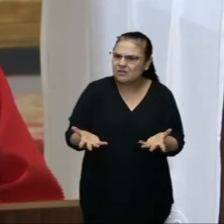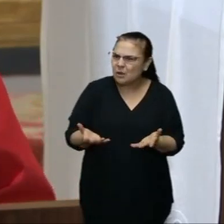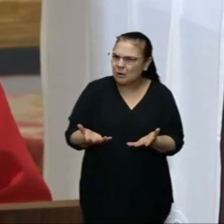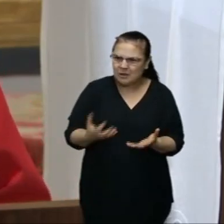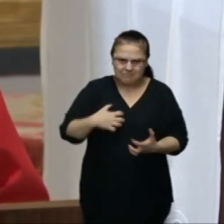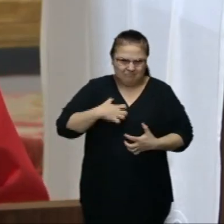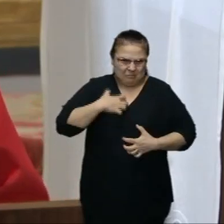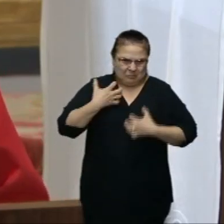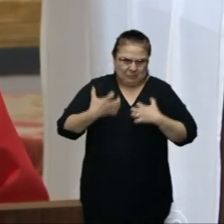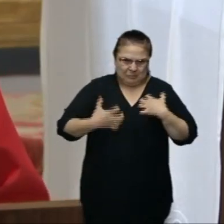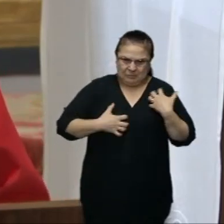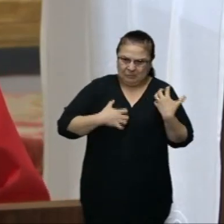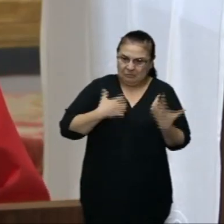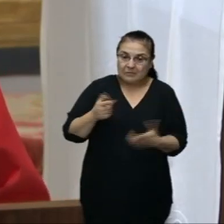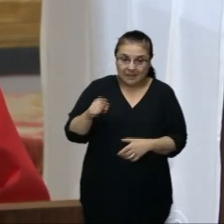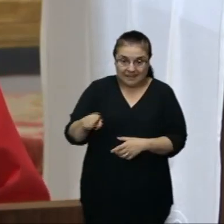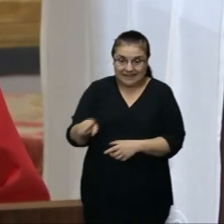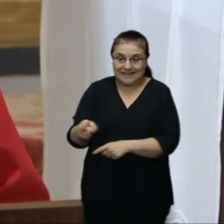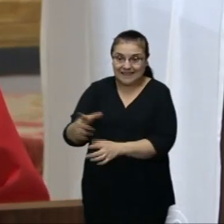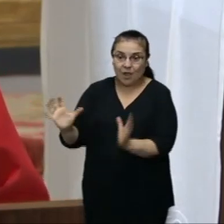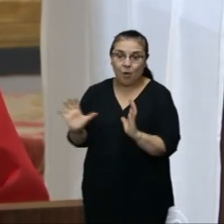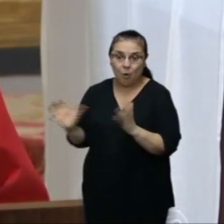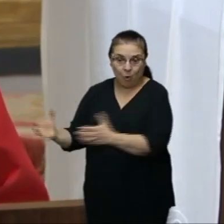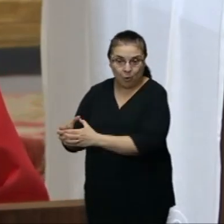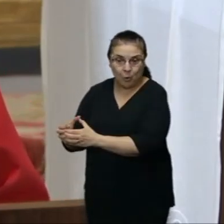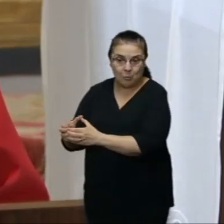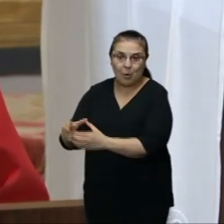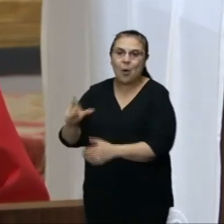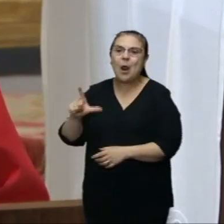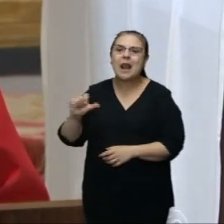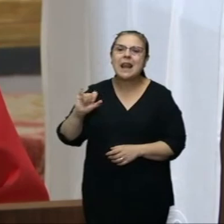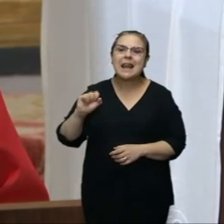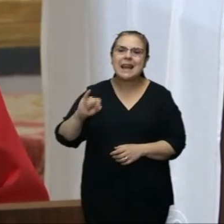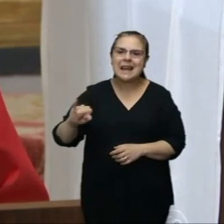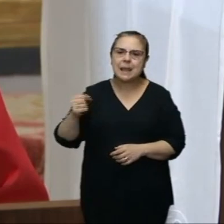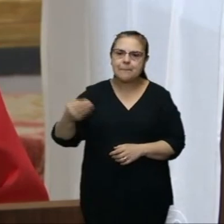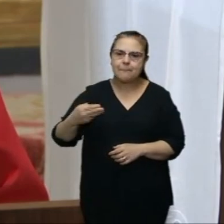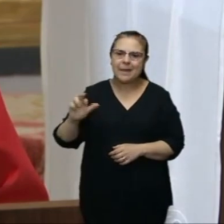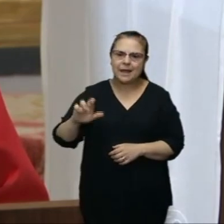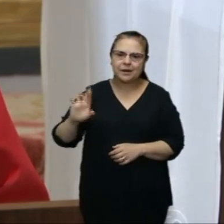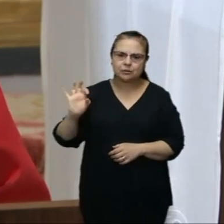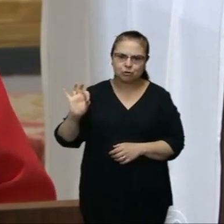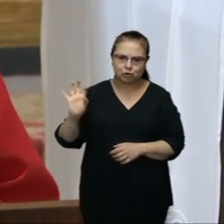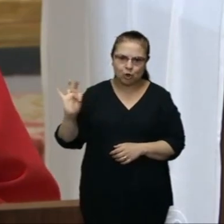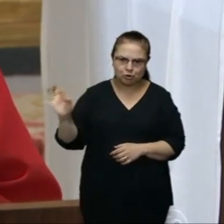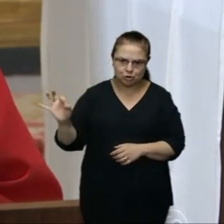chirría a estos libertos de la sinagoga.